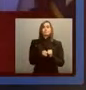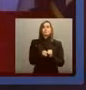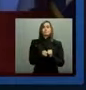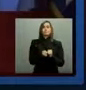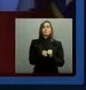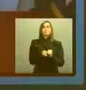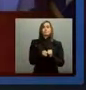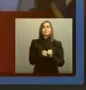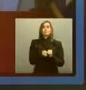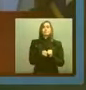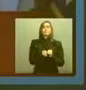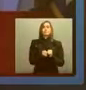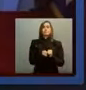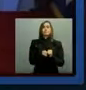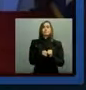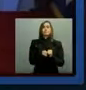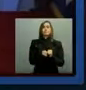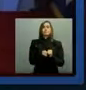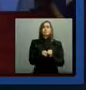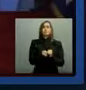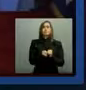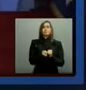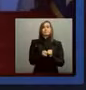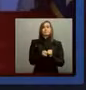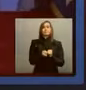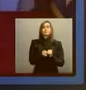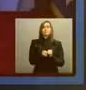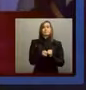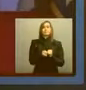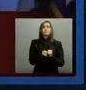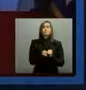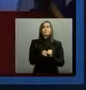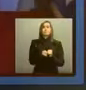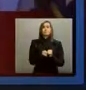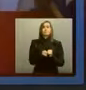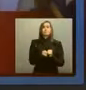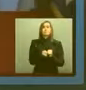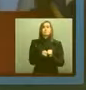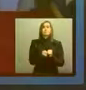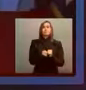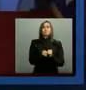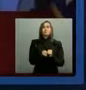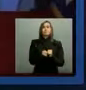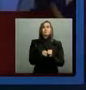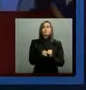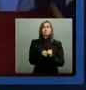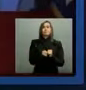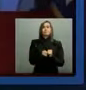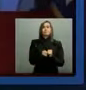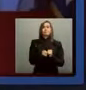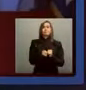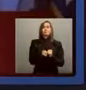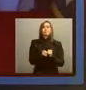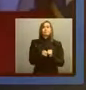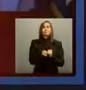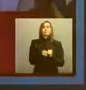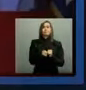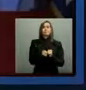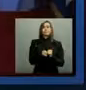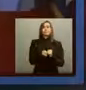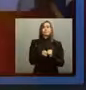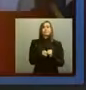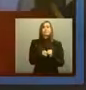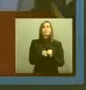pero está luchando para que usted modifique la constitución y usted quiere encontrar una excusa primera vez que esa procuraduría